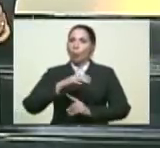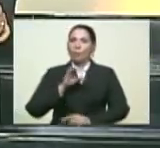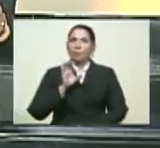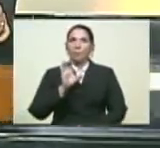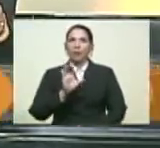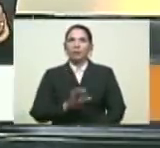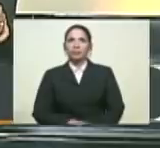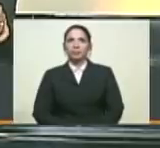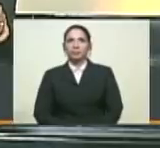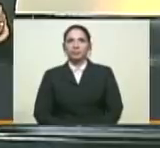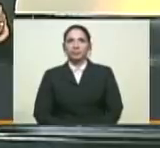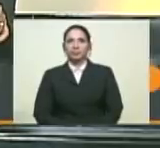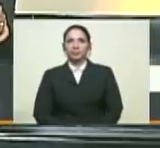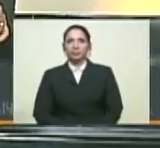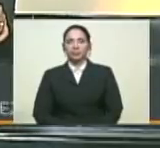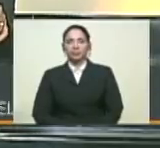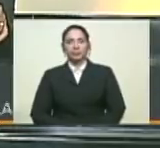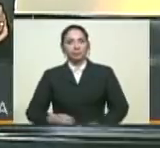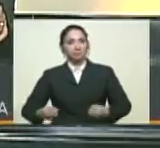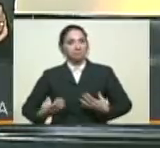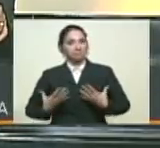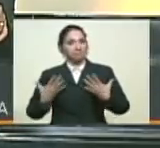En este emocionante evento